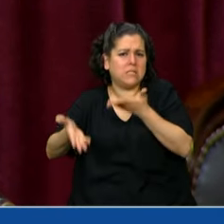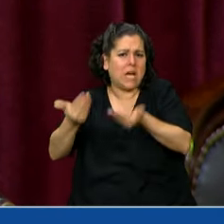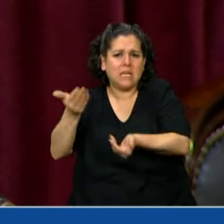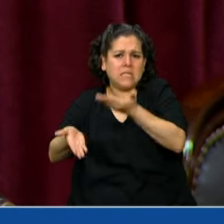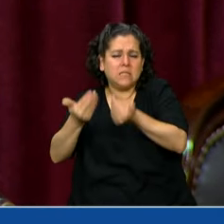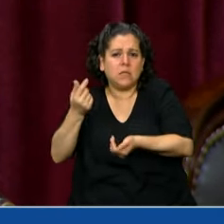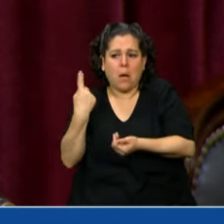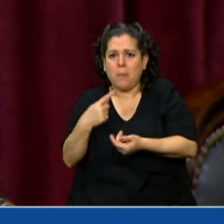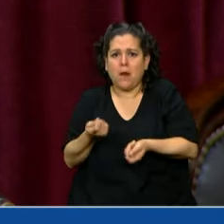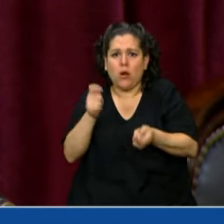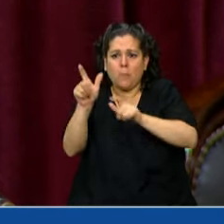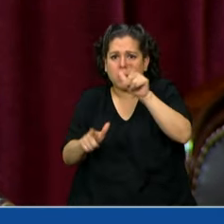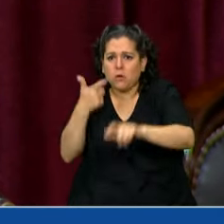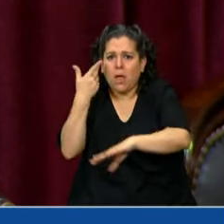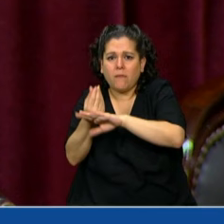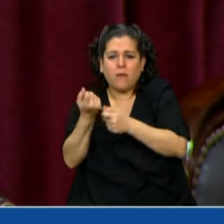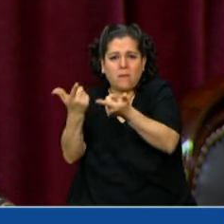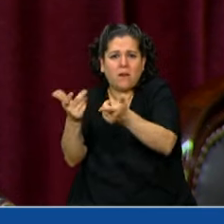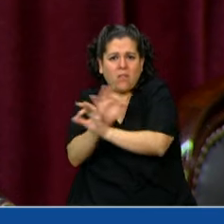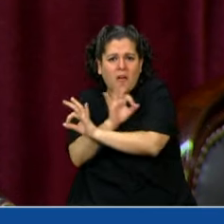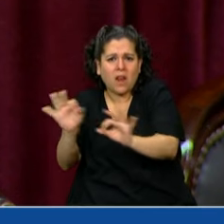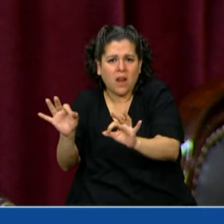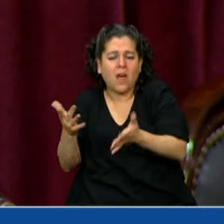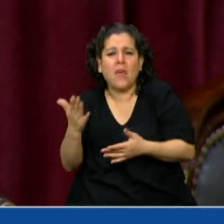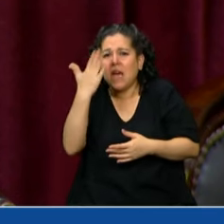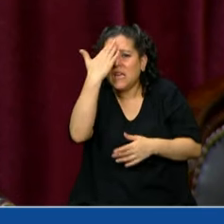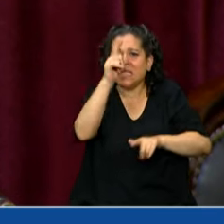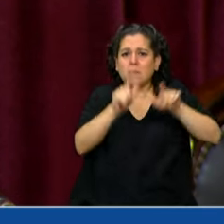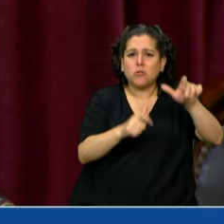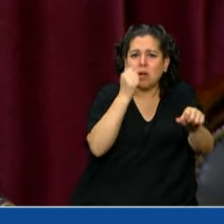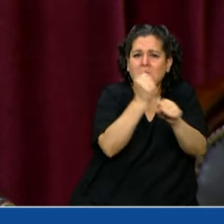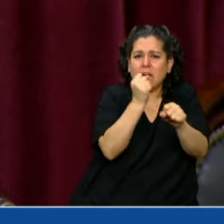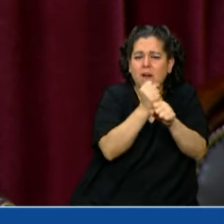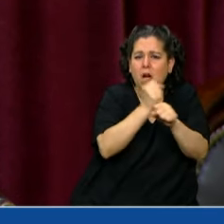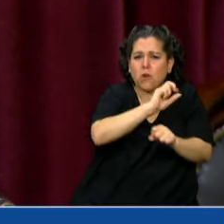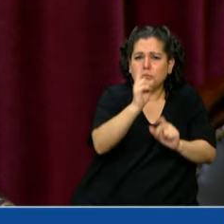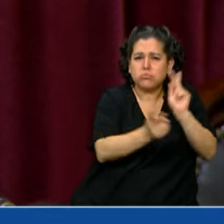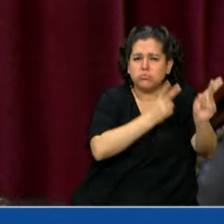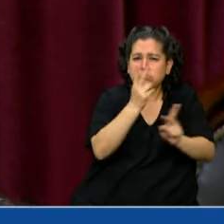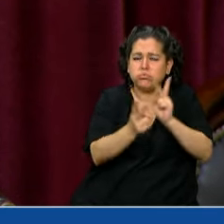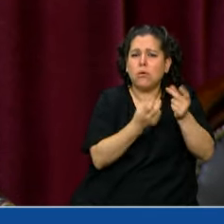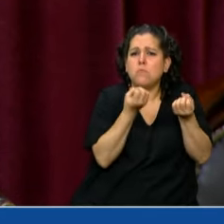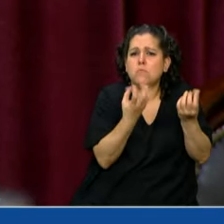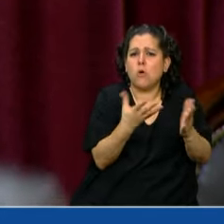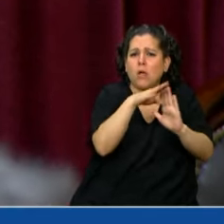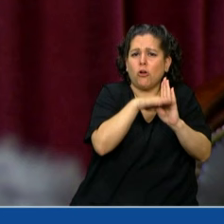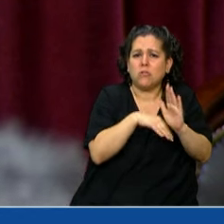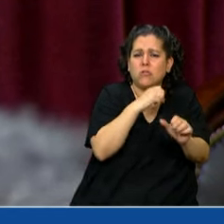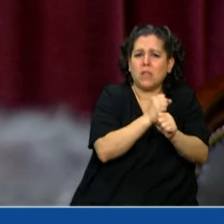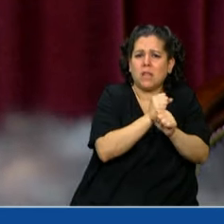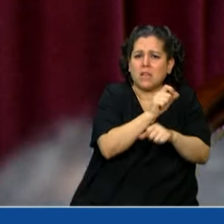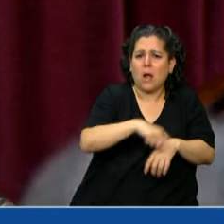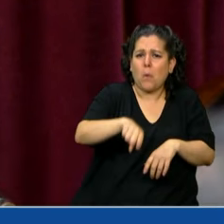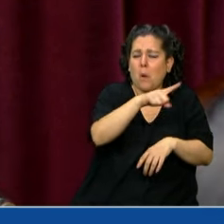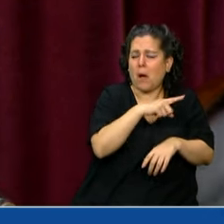ambiente y la salud de los trabajadores 15 trabajadores murieron por las condiciones de trabajo que hay este para los trabajadores